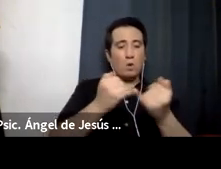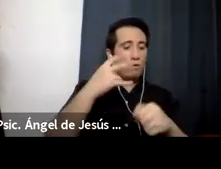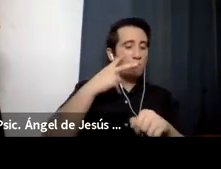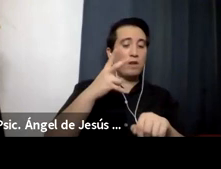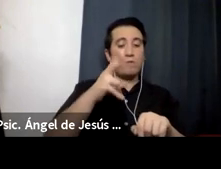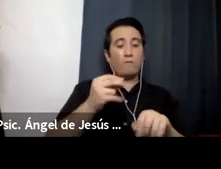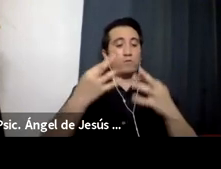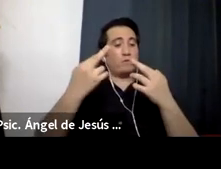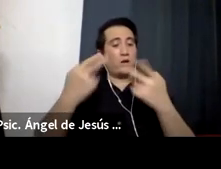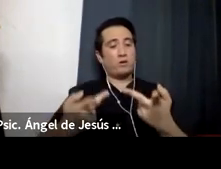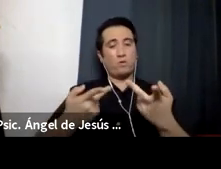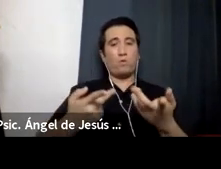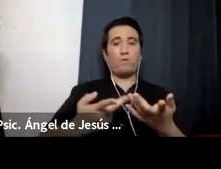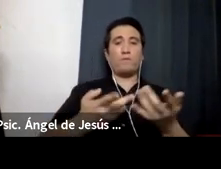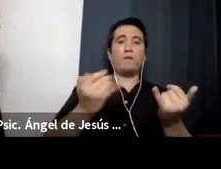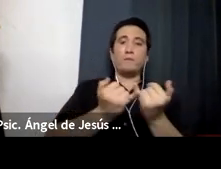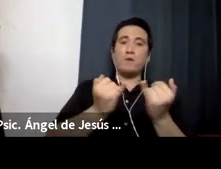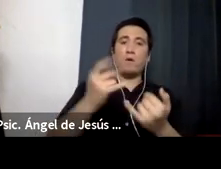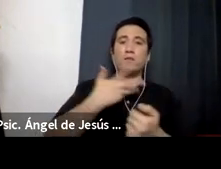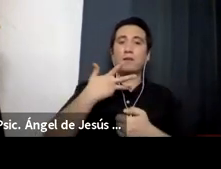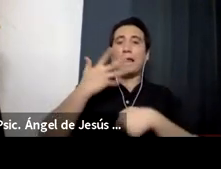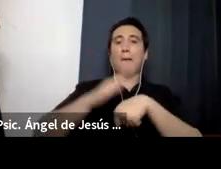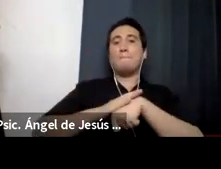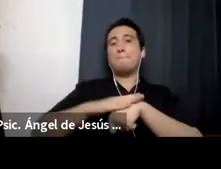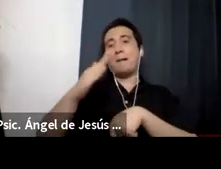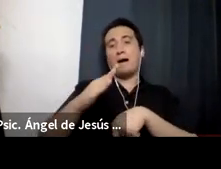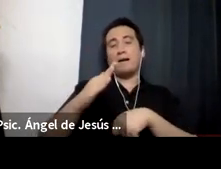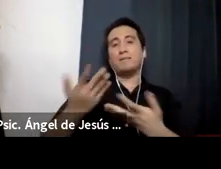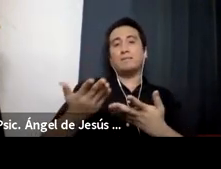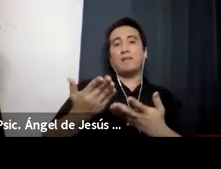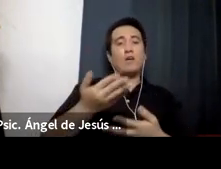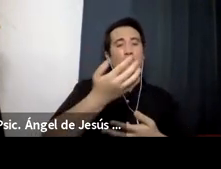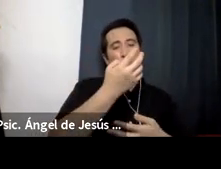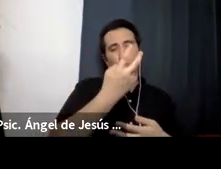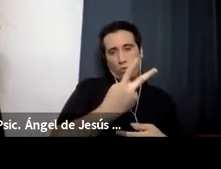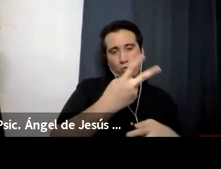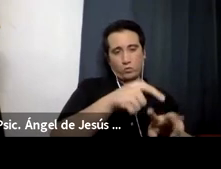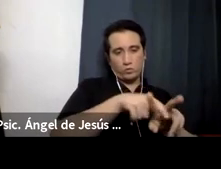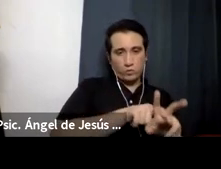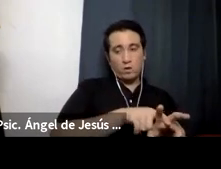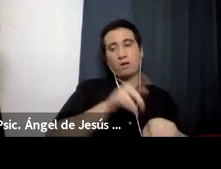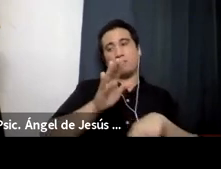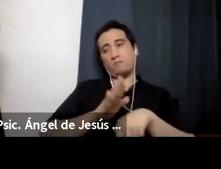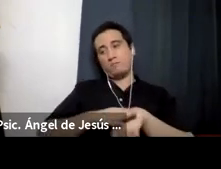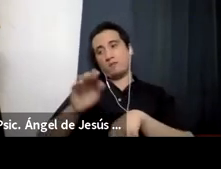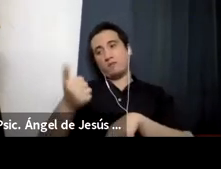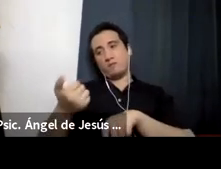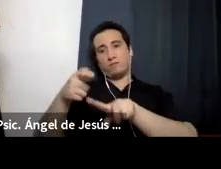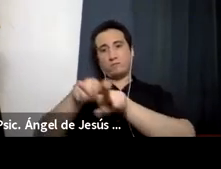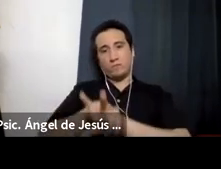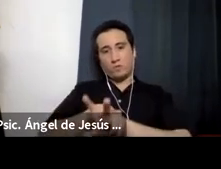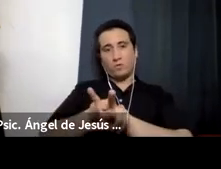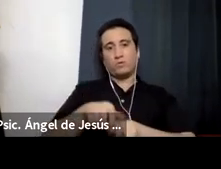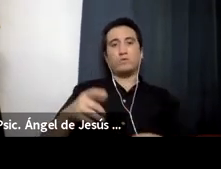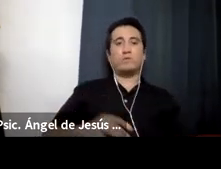lesión y ver si podemos tener más de un par de chanclas, ¿no? Si todo el día utilizamos chanclas, pues entonces ver si podemos tener más de un